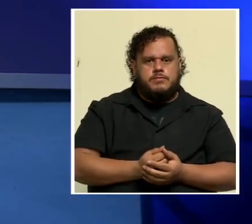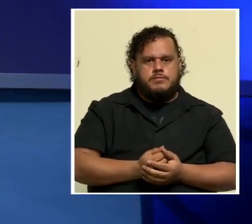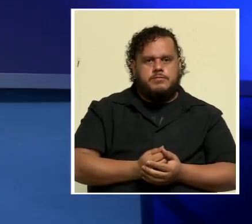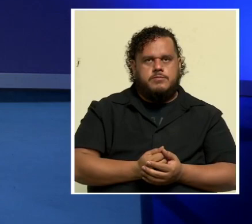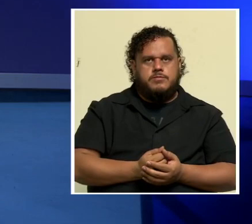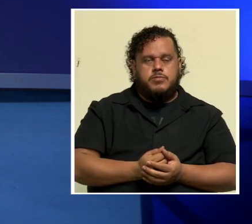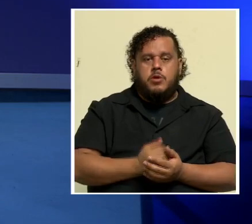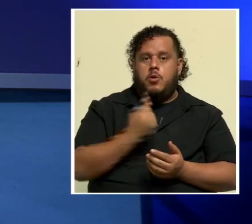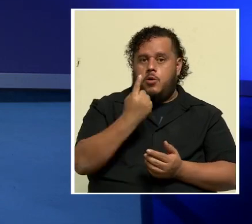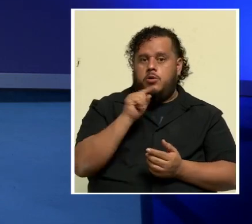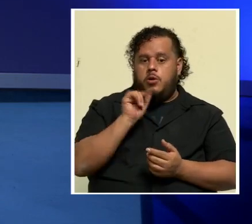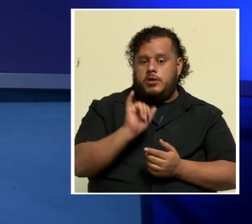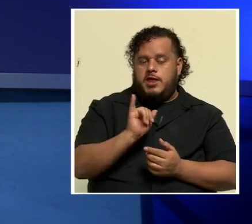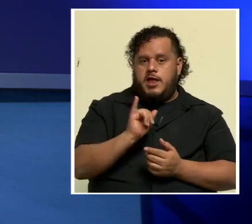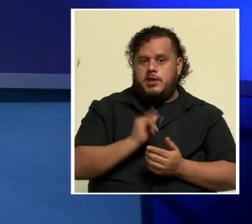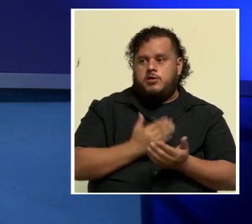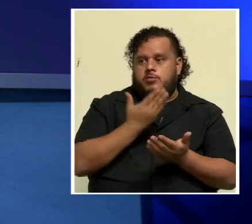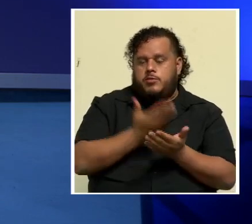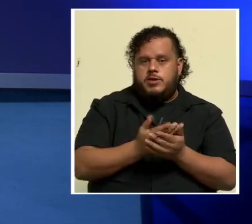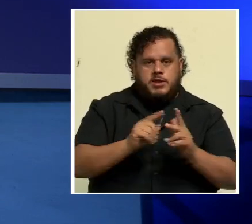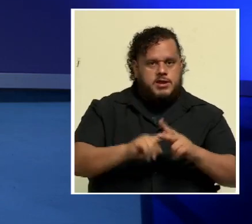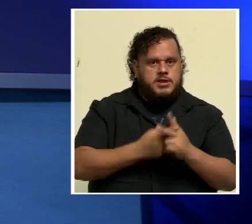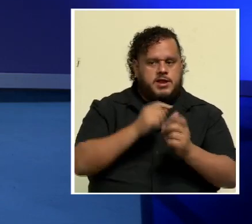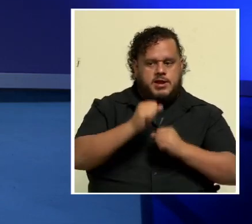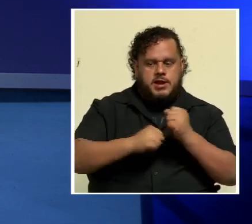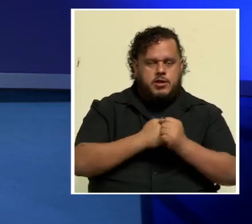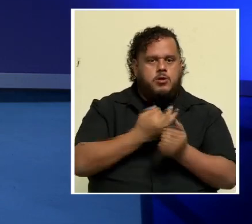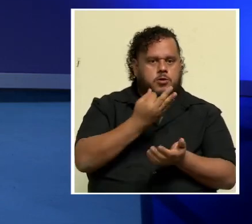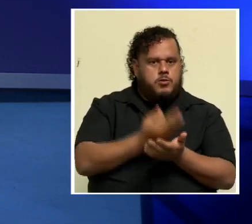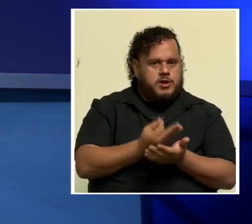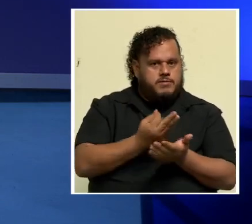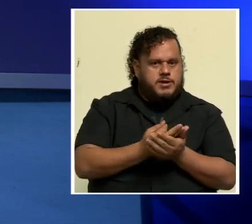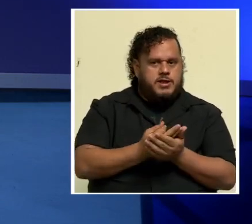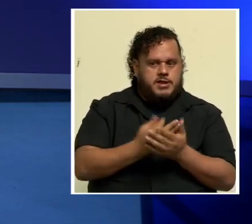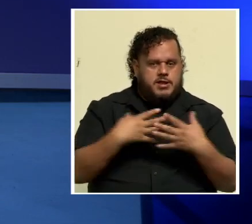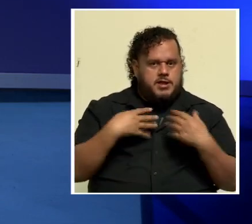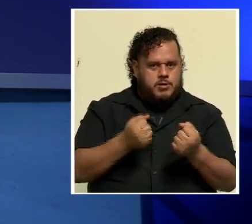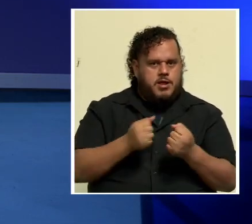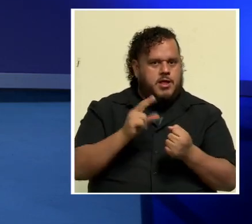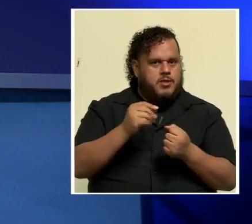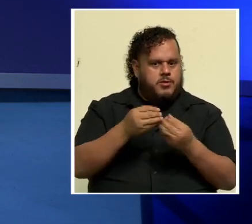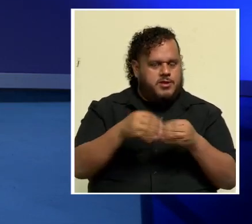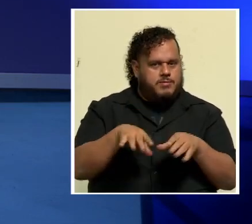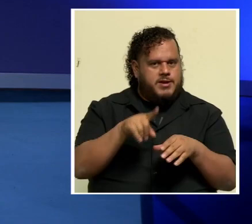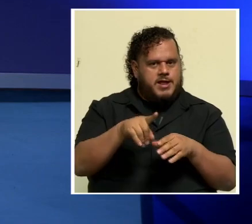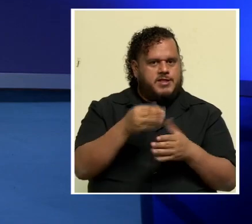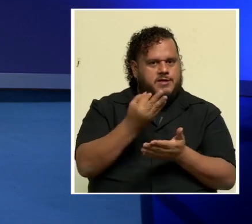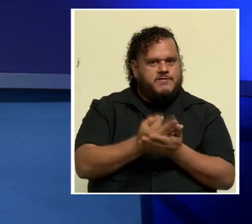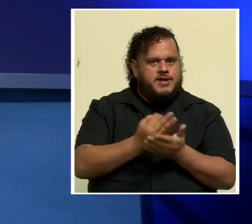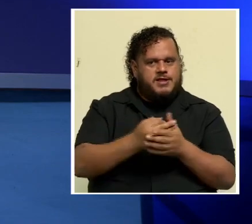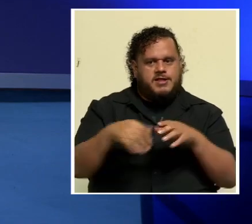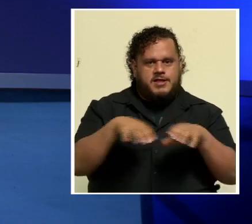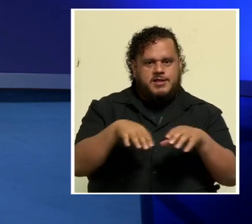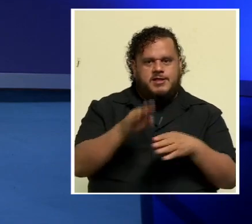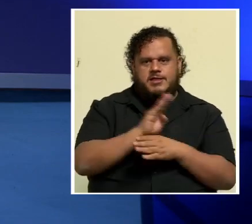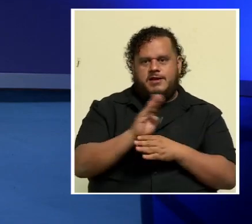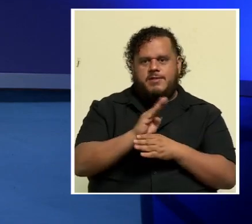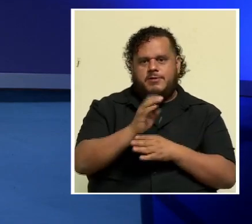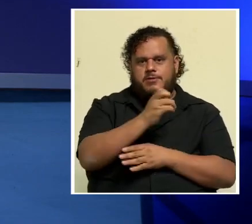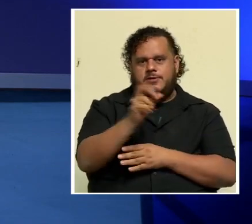Si uno de sus propósitos es iniciar el año con unas finanzas saludables, no se pierda este espacio Finanzas en Acción del Banco de Costa